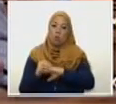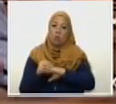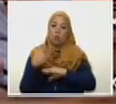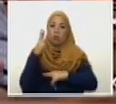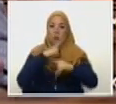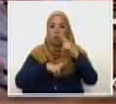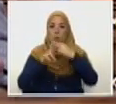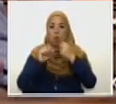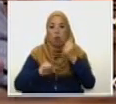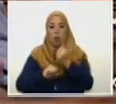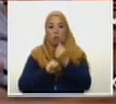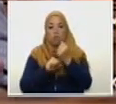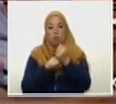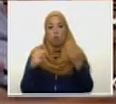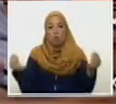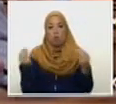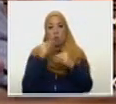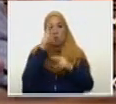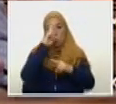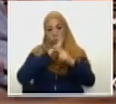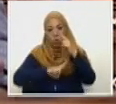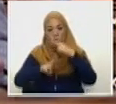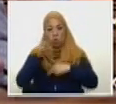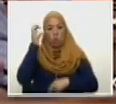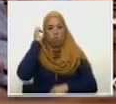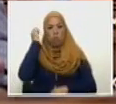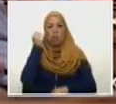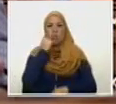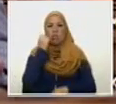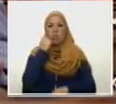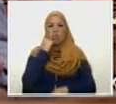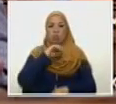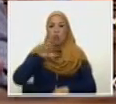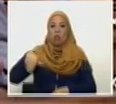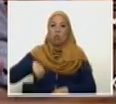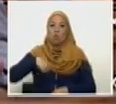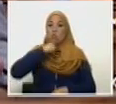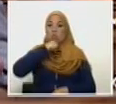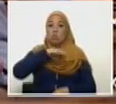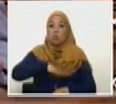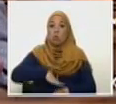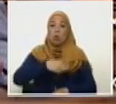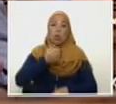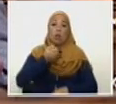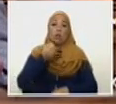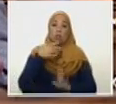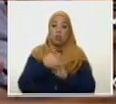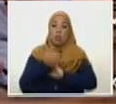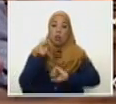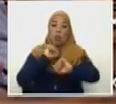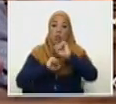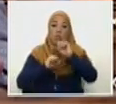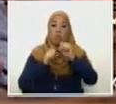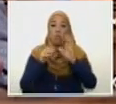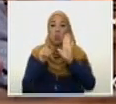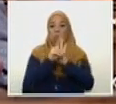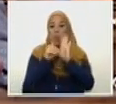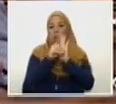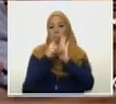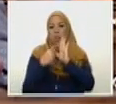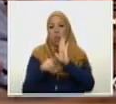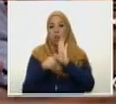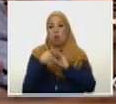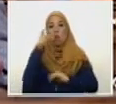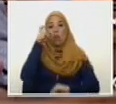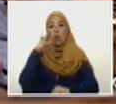respaldo al proyecto de acuerdo en honor a una mujer ejemplar en toda su trayectoria histórica por la defensa de los derechos del